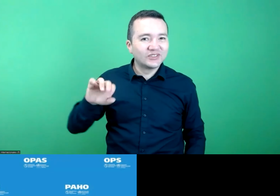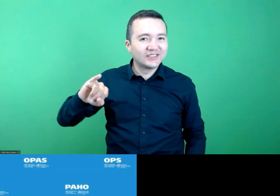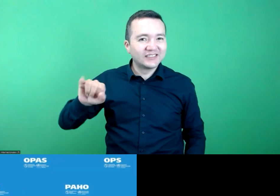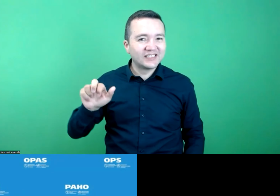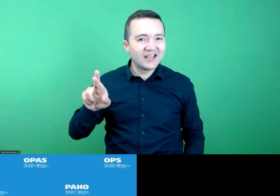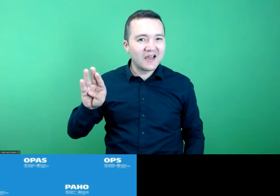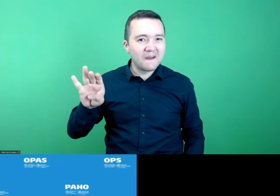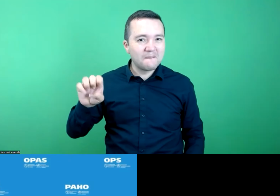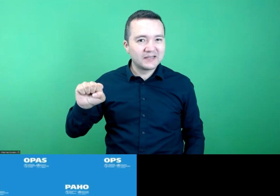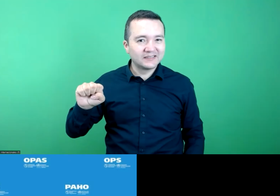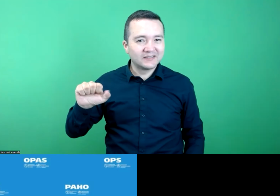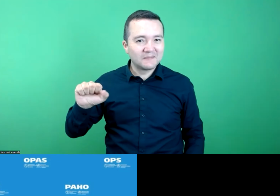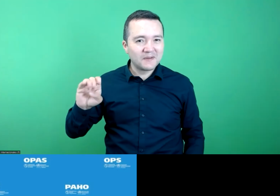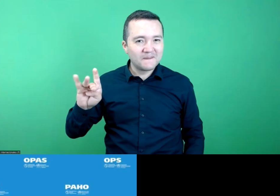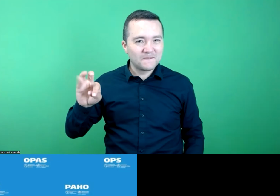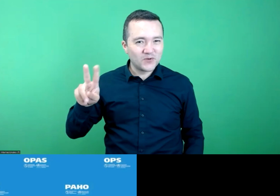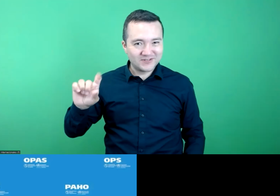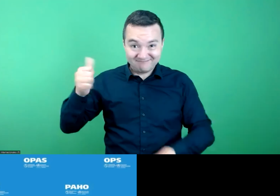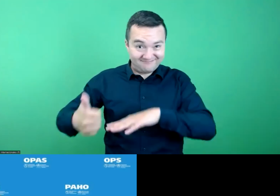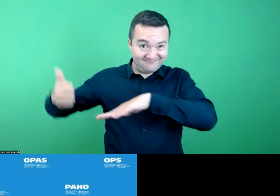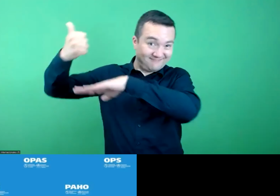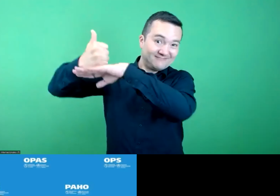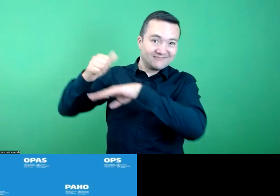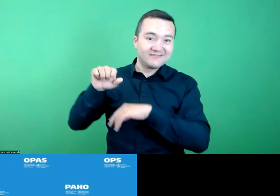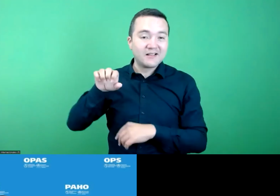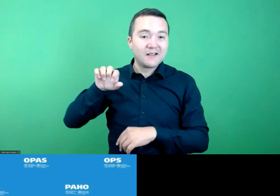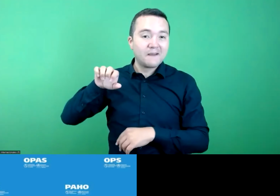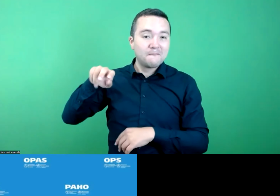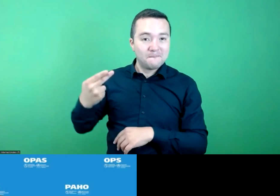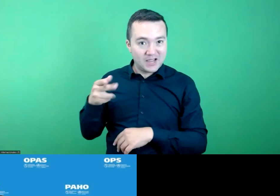donde destaca la necesidad